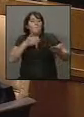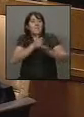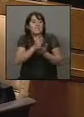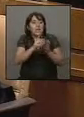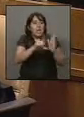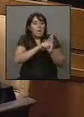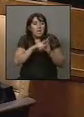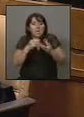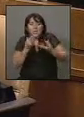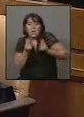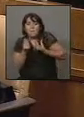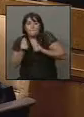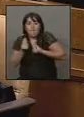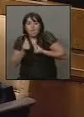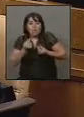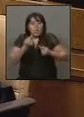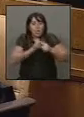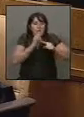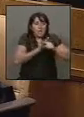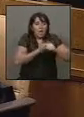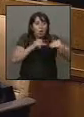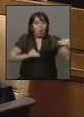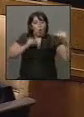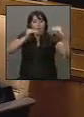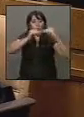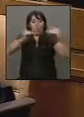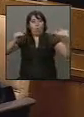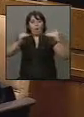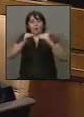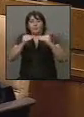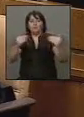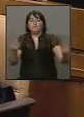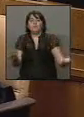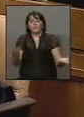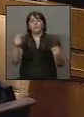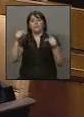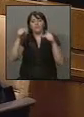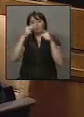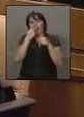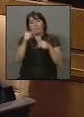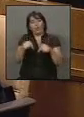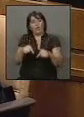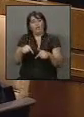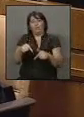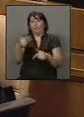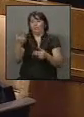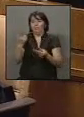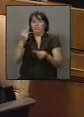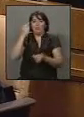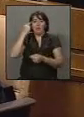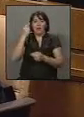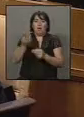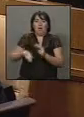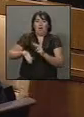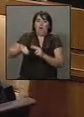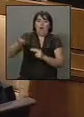a que el diálogo se haga entre iguales, encontramos estas posiciones francamente cavernarias.